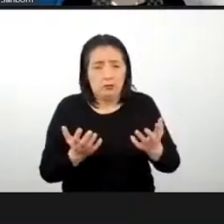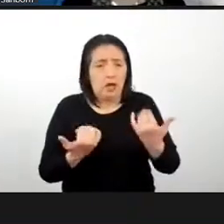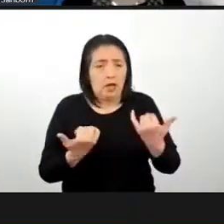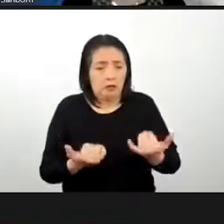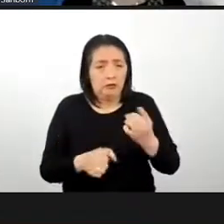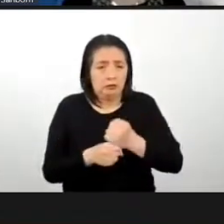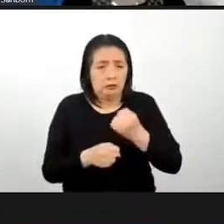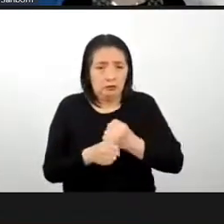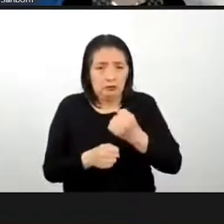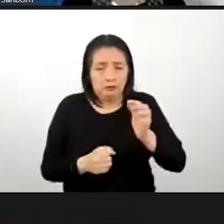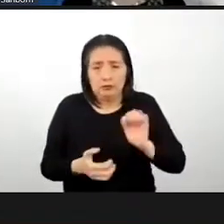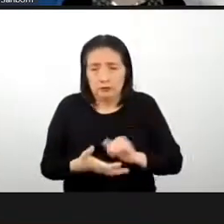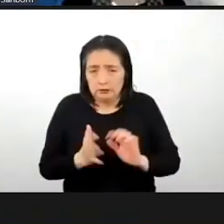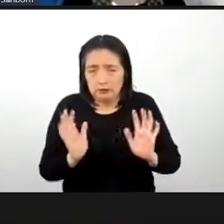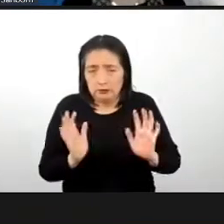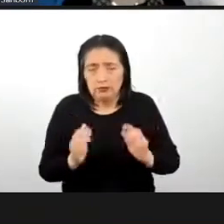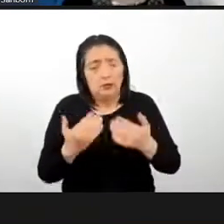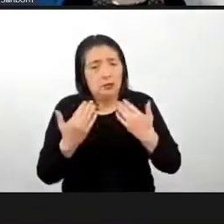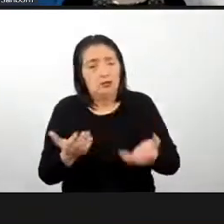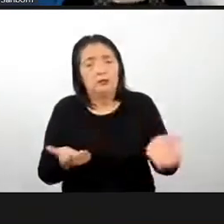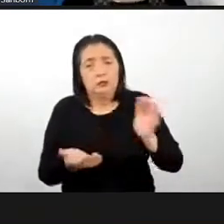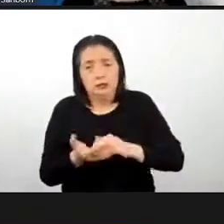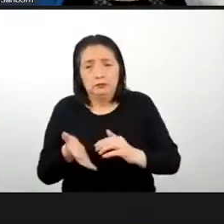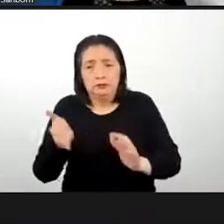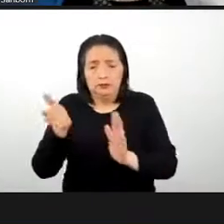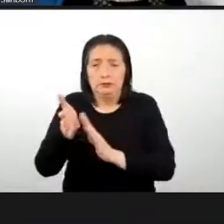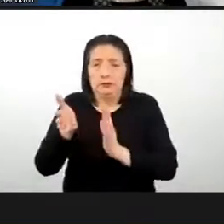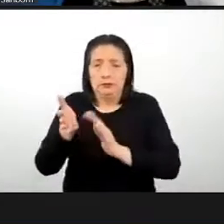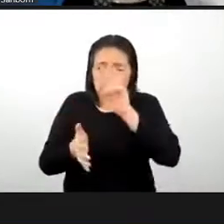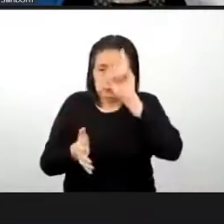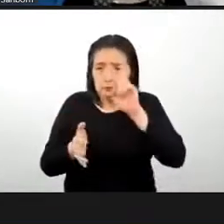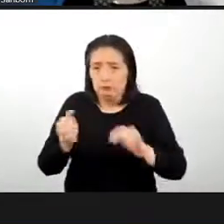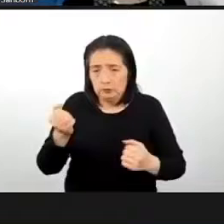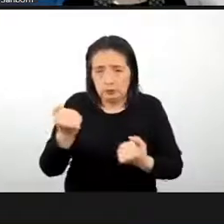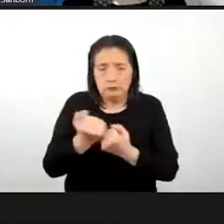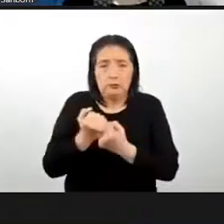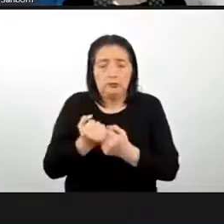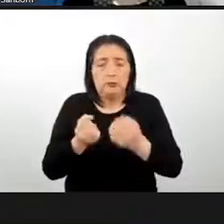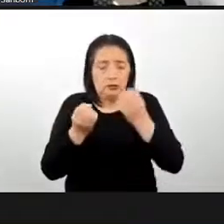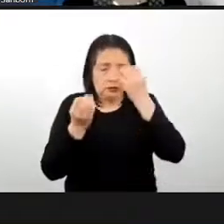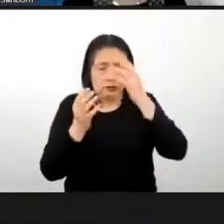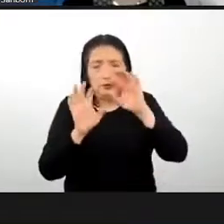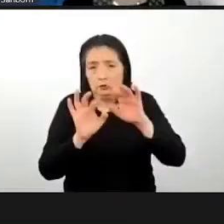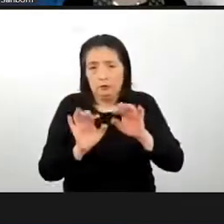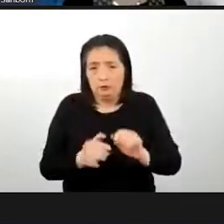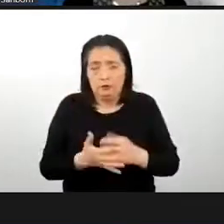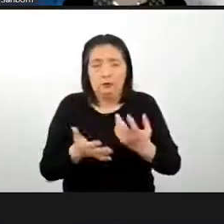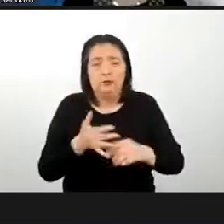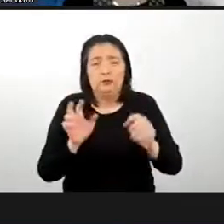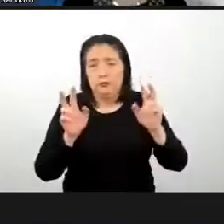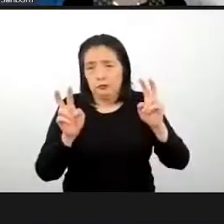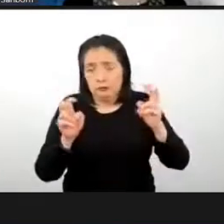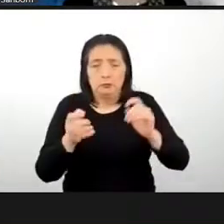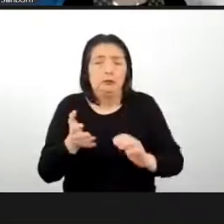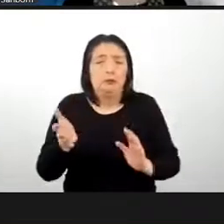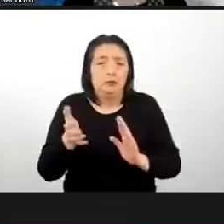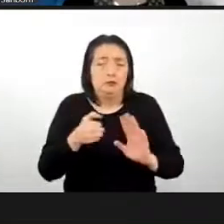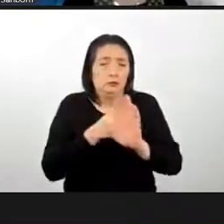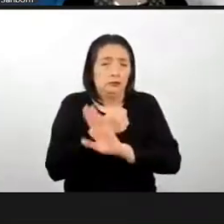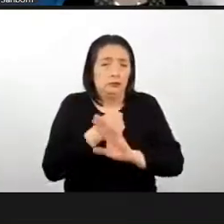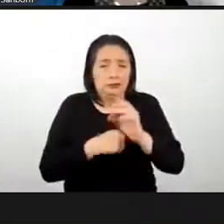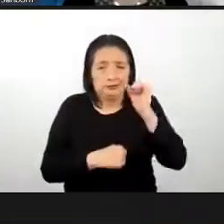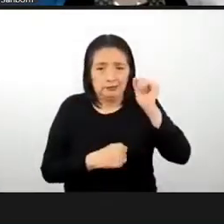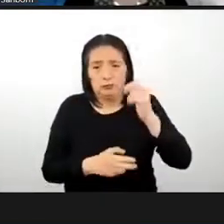trabajando y gracias de nuevo a la Defensoría de Perú por su apoyo en el informe de este año, que es sobre defensores de derechos humanos, ¿no?